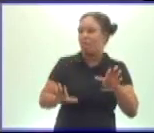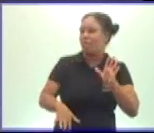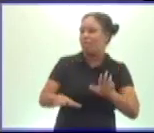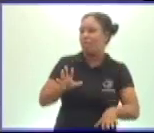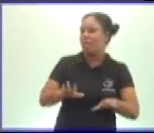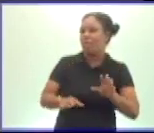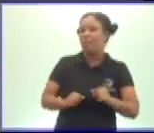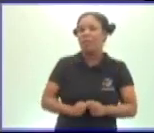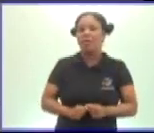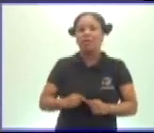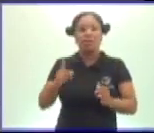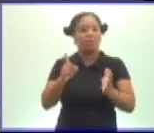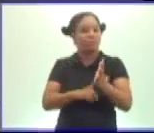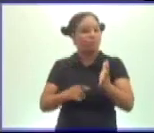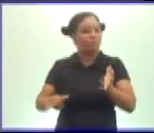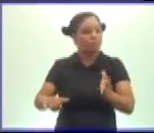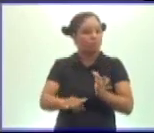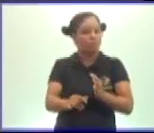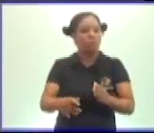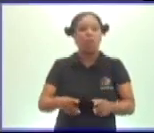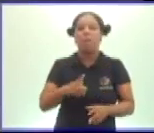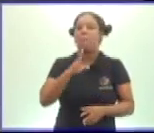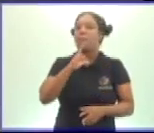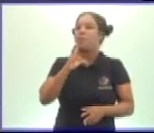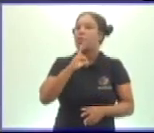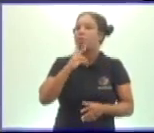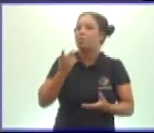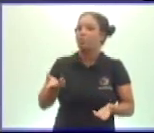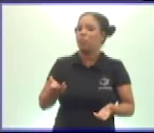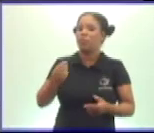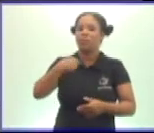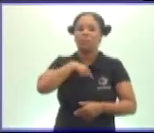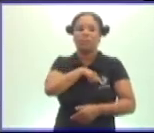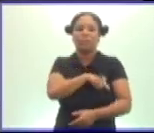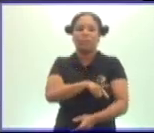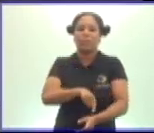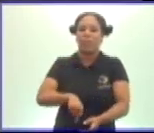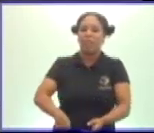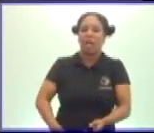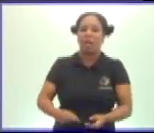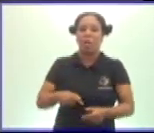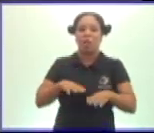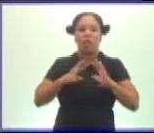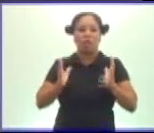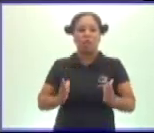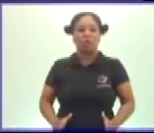través de todas las partes de nuestro cuerpo por el gran medio de transporte que es el agua.